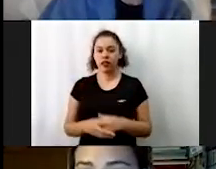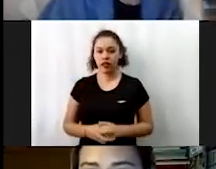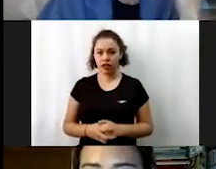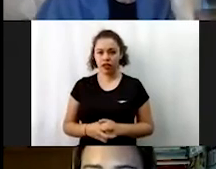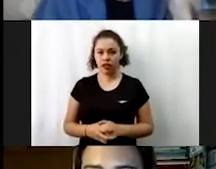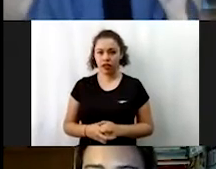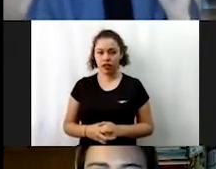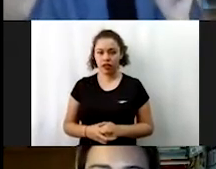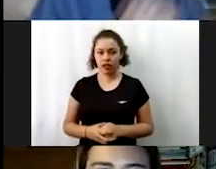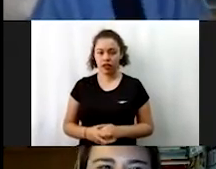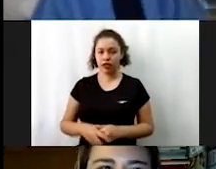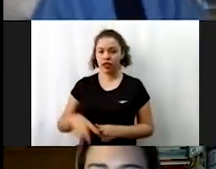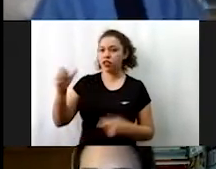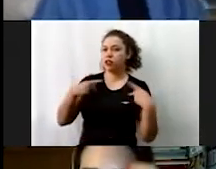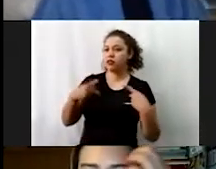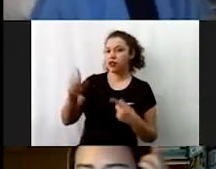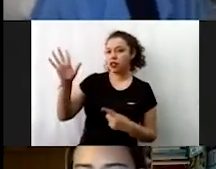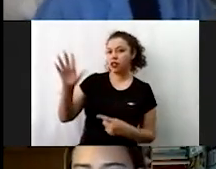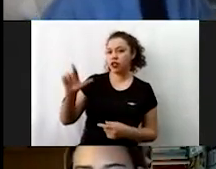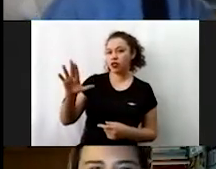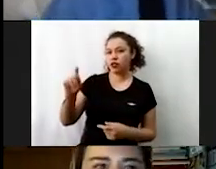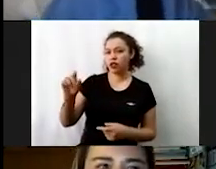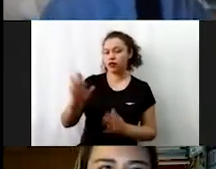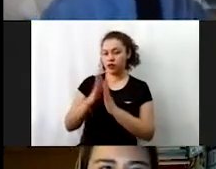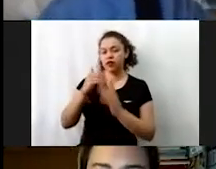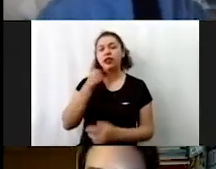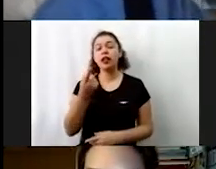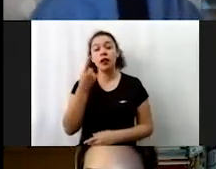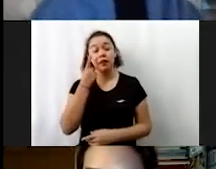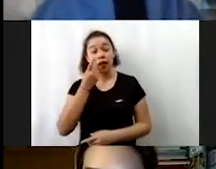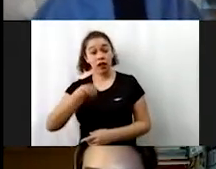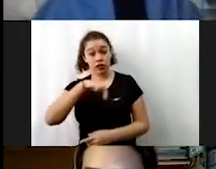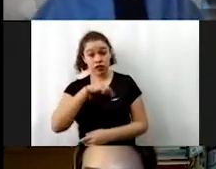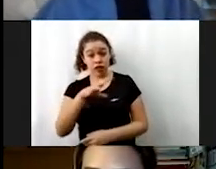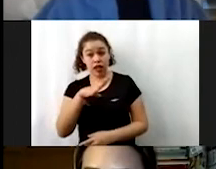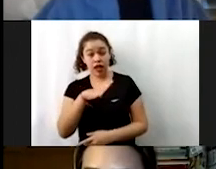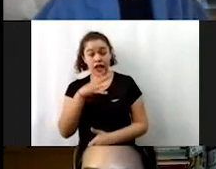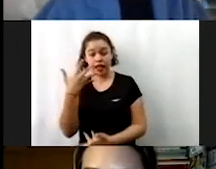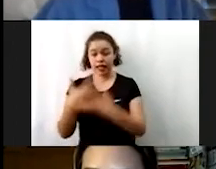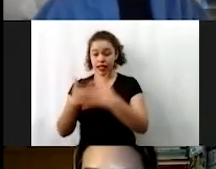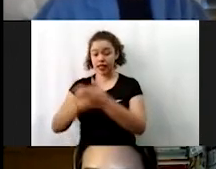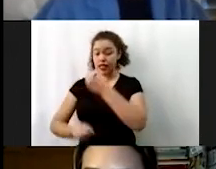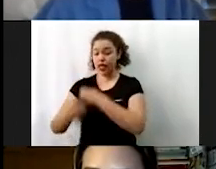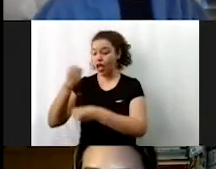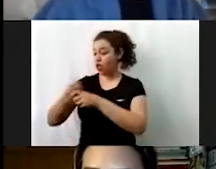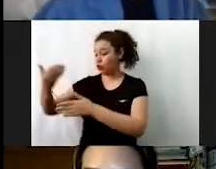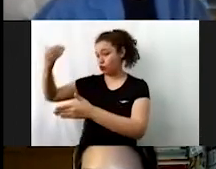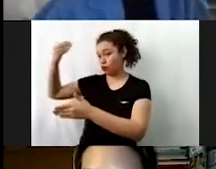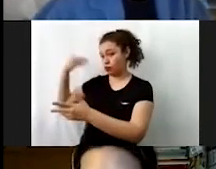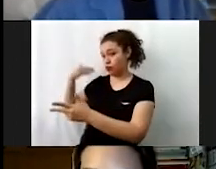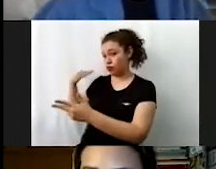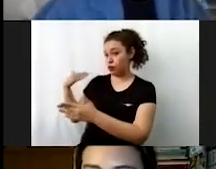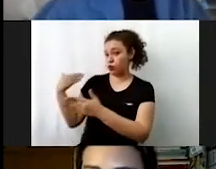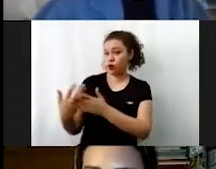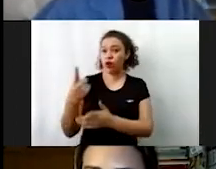también. perdón, Lourdes Arvide. adelante. Ok, mira, nosotros tenemos hace 15 años una alianza con una IAP, con